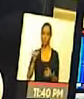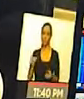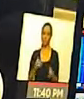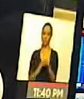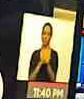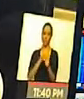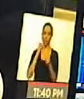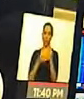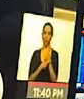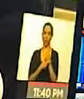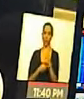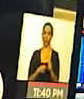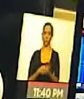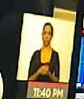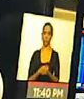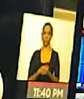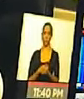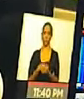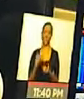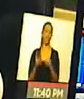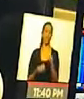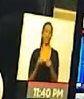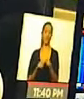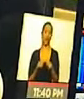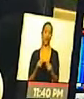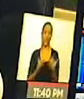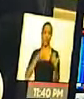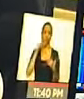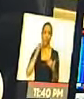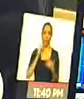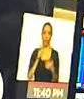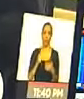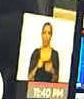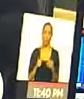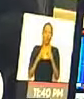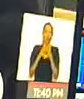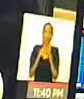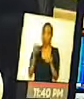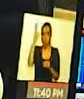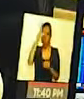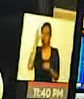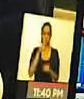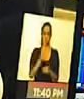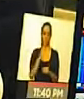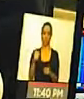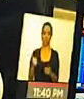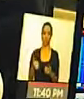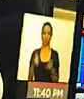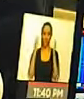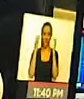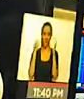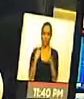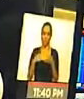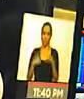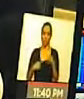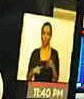Guaidó. ¿Y qué es lo que está señalando el presidente Nicolás Maduro con todo el conocimiento de causa, de inteligencia, etcétera, etcétera?